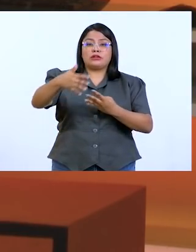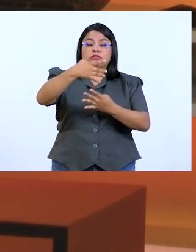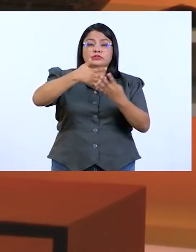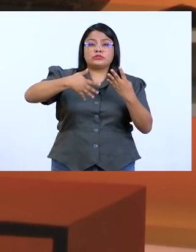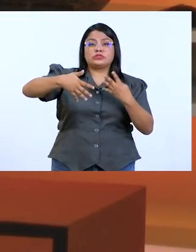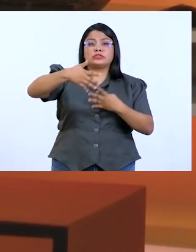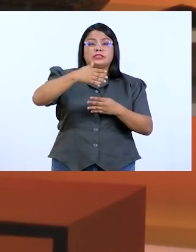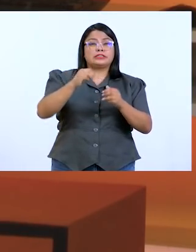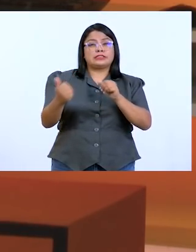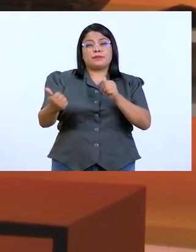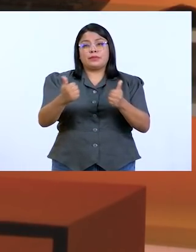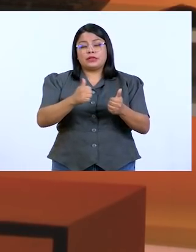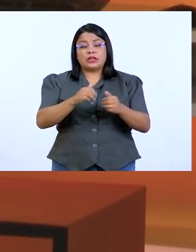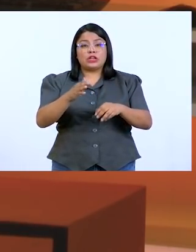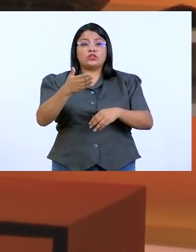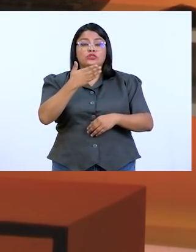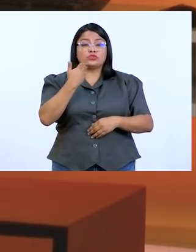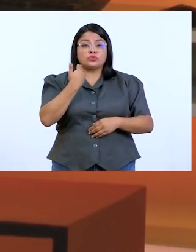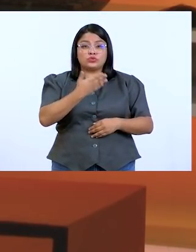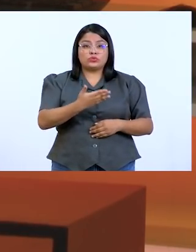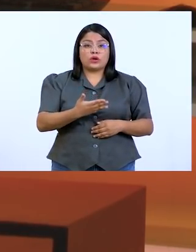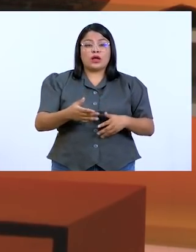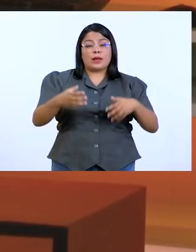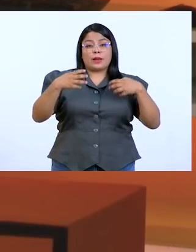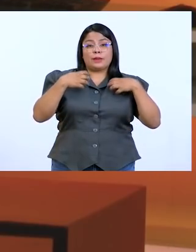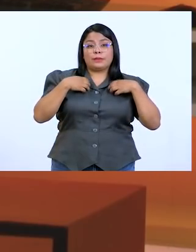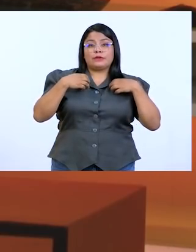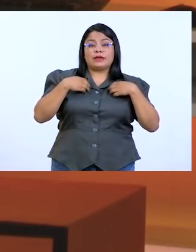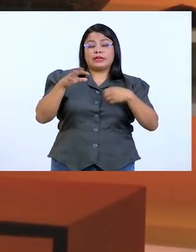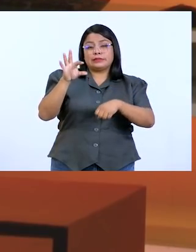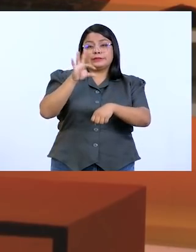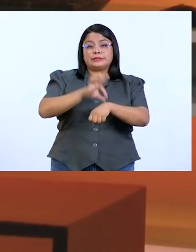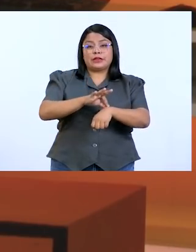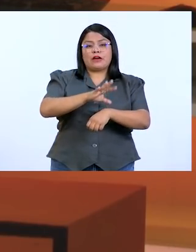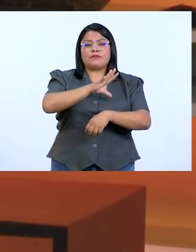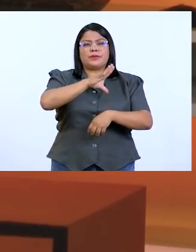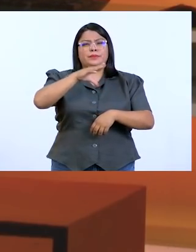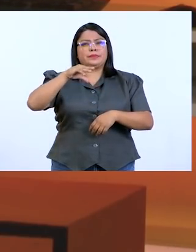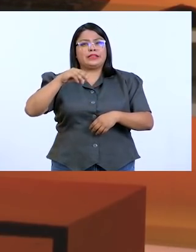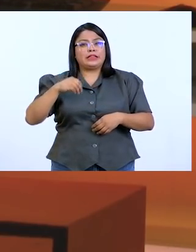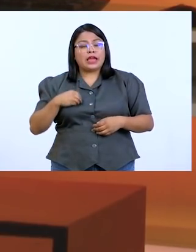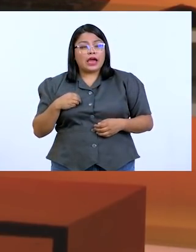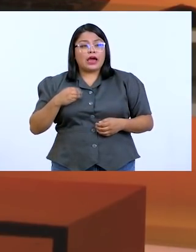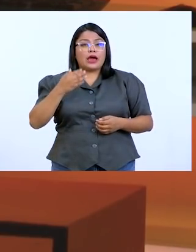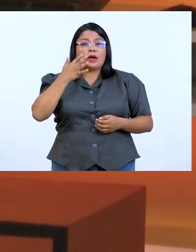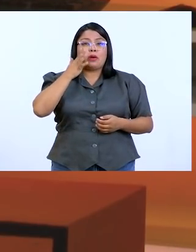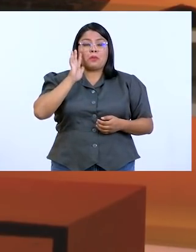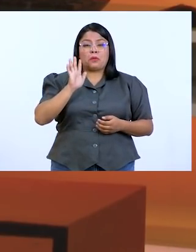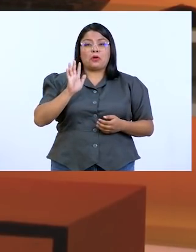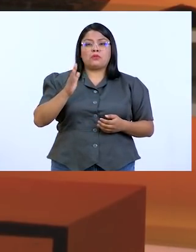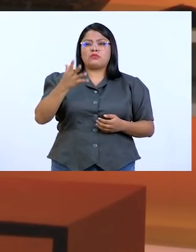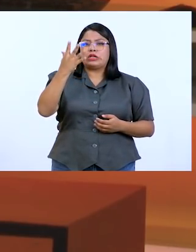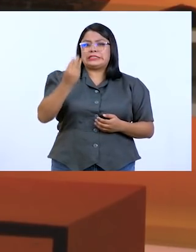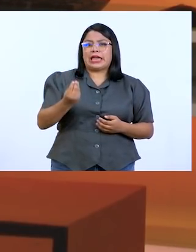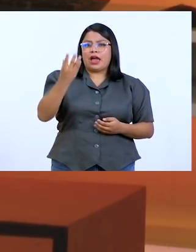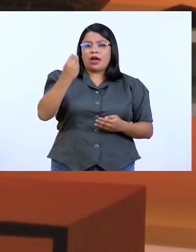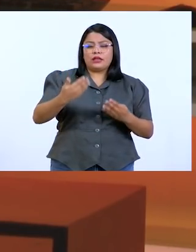un contexto de acuerdo a su situación, ¿verdad? Es decir, a sus experiencias familiares, a